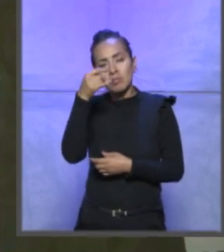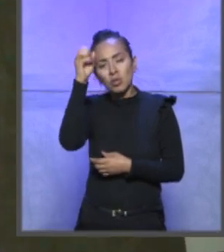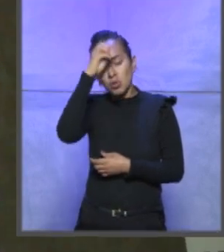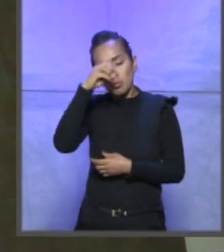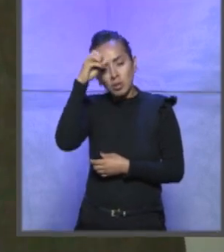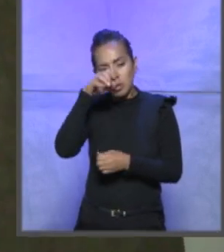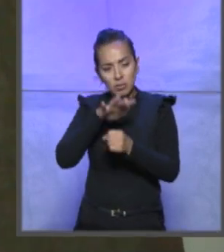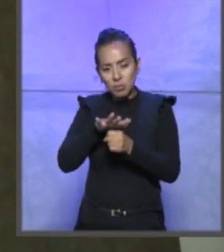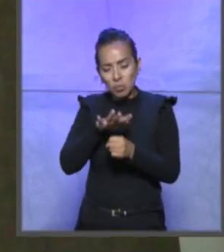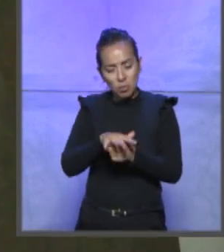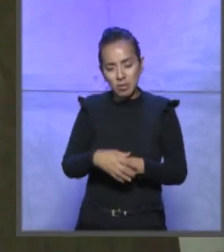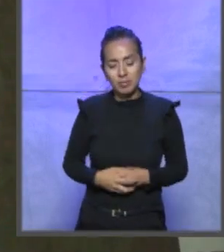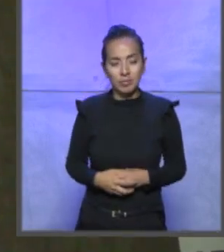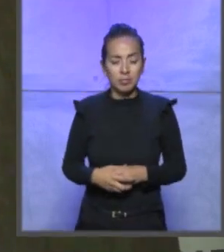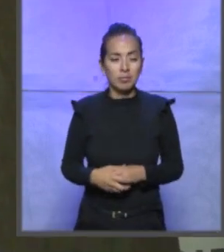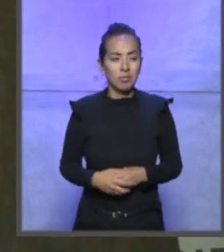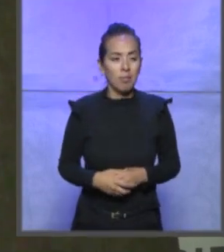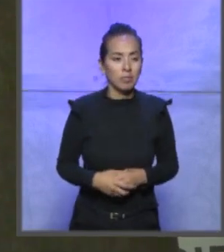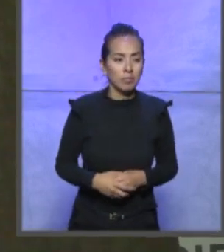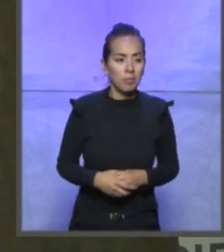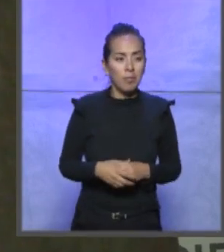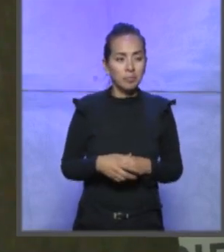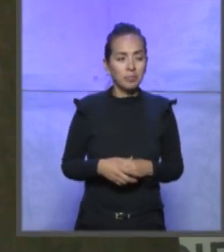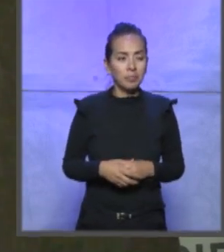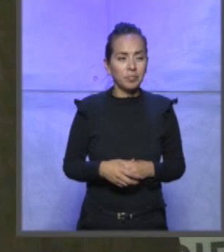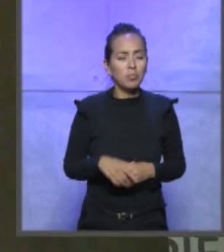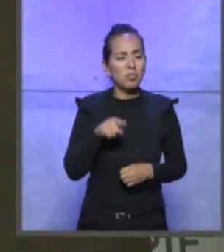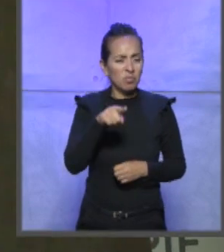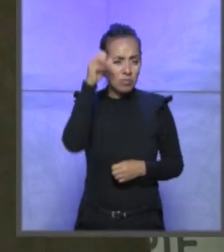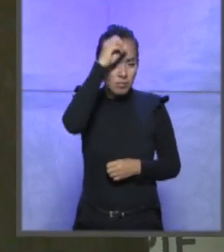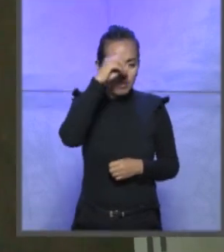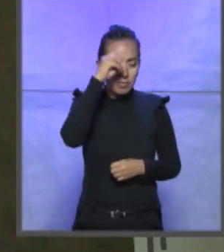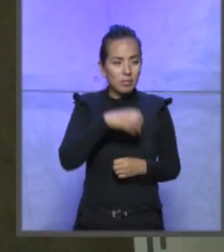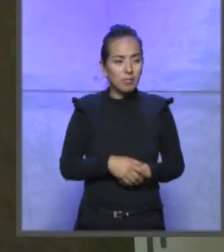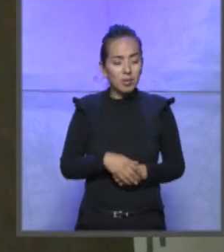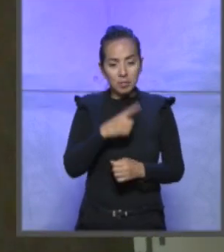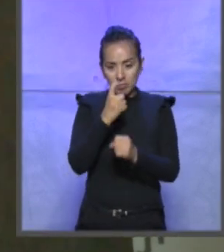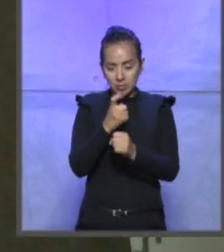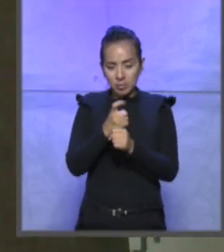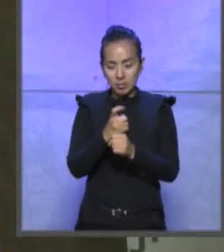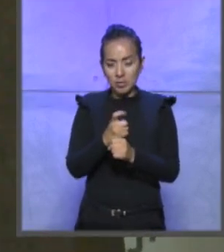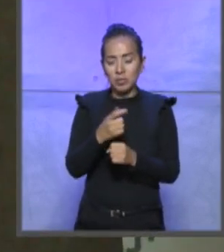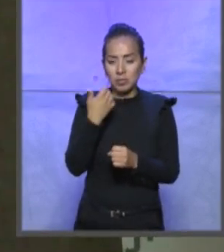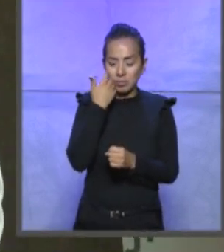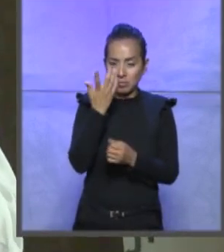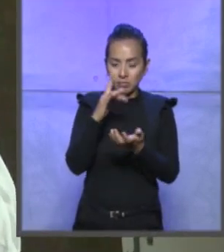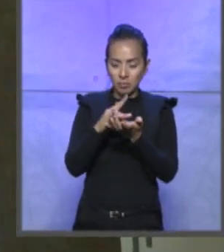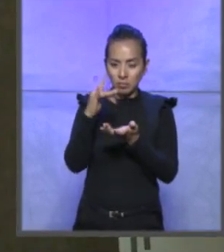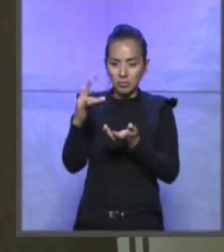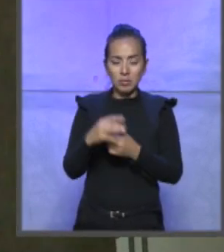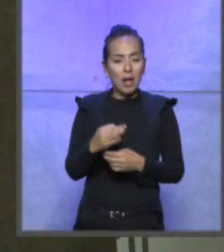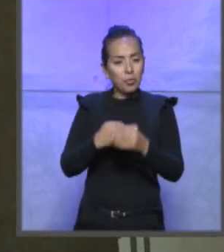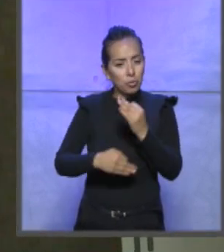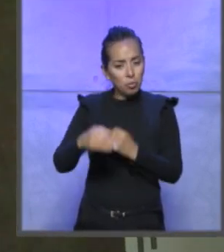la discriminación parte de ideas encontradas o con las que no comulgamos. ¿Qué opinas? Bueno, primero que nada, quiero agradecer